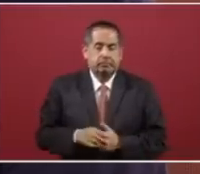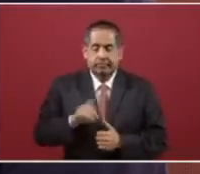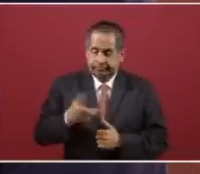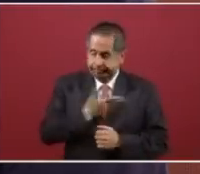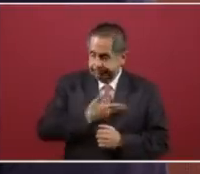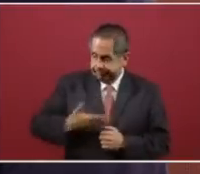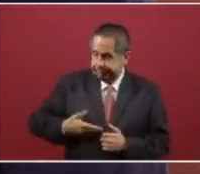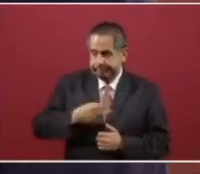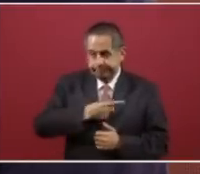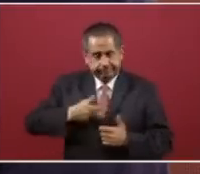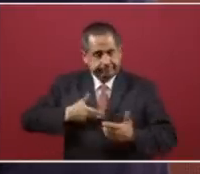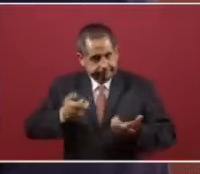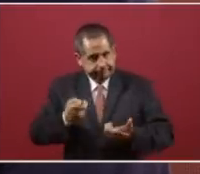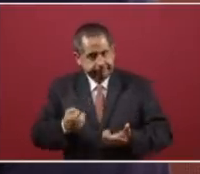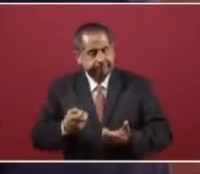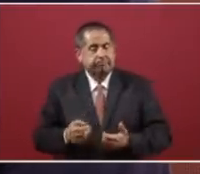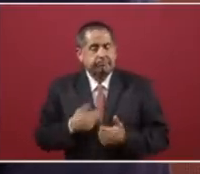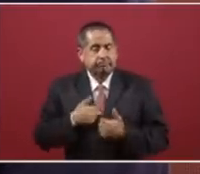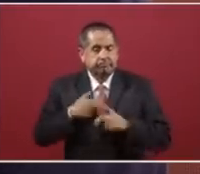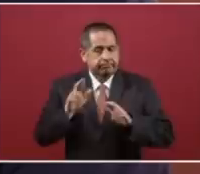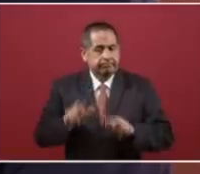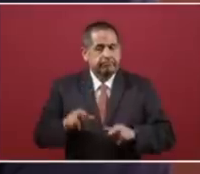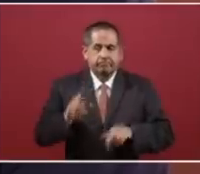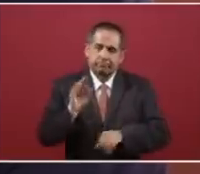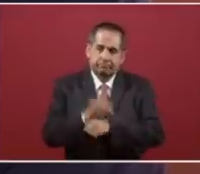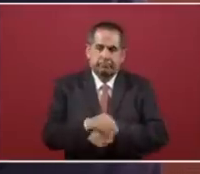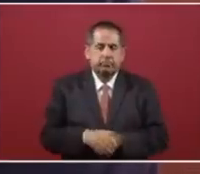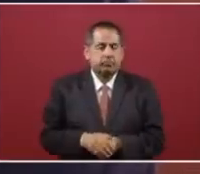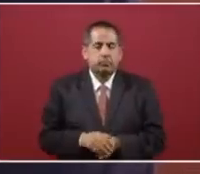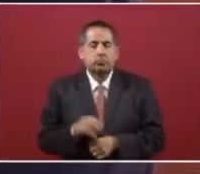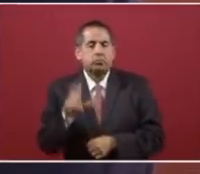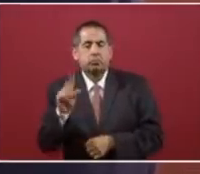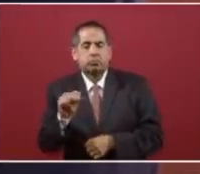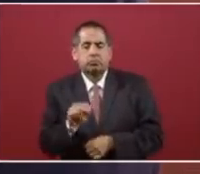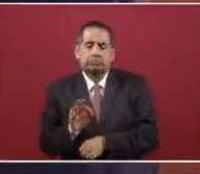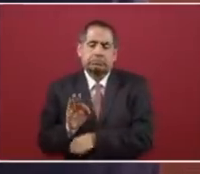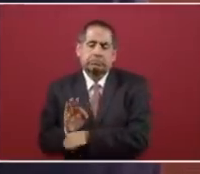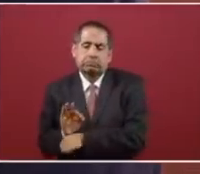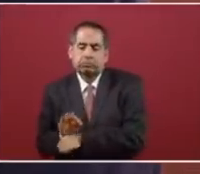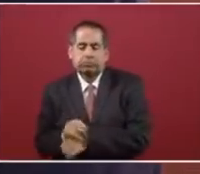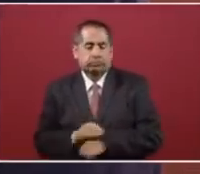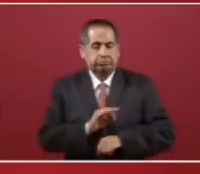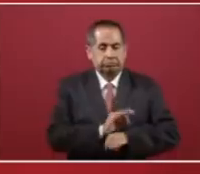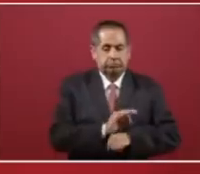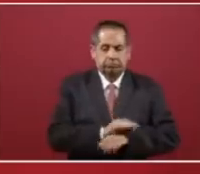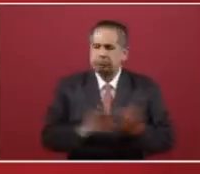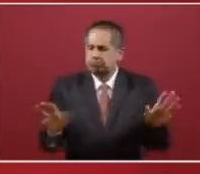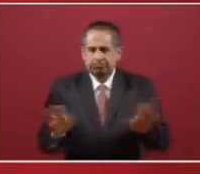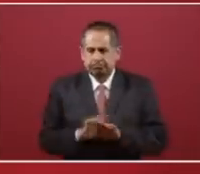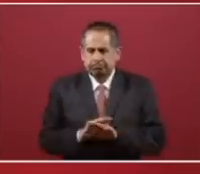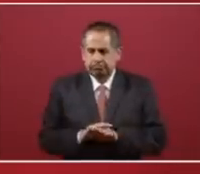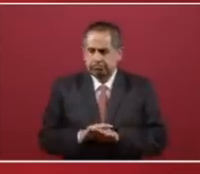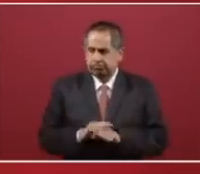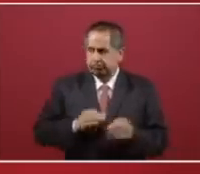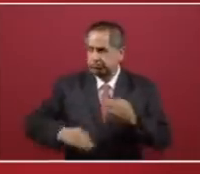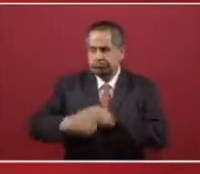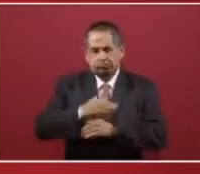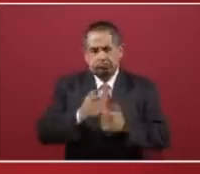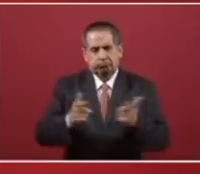presidente no actuar como jefe de grupo